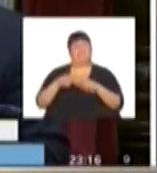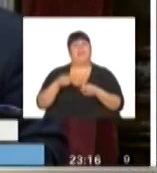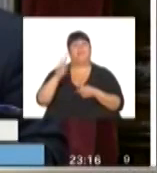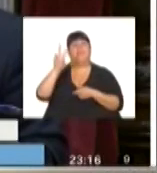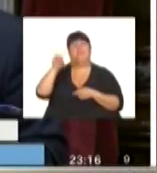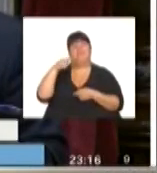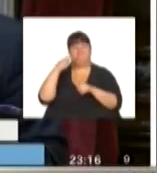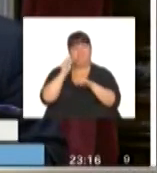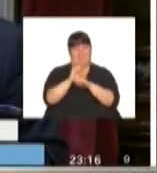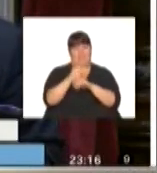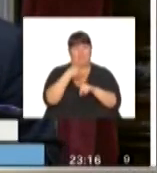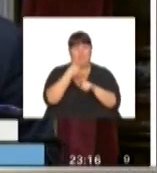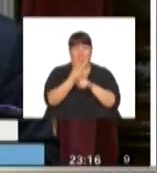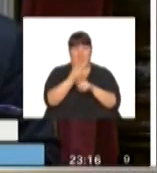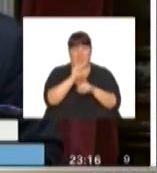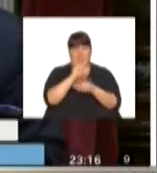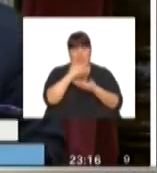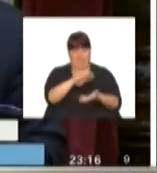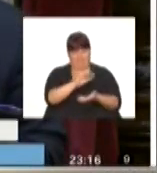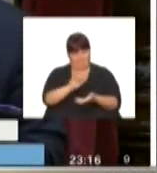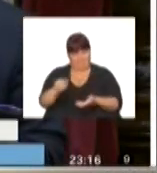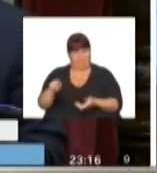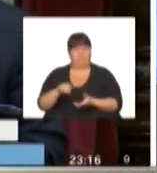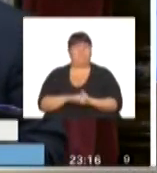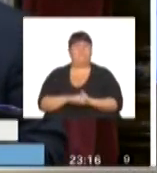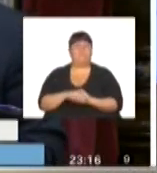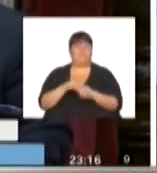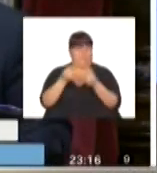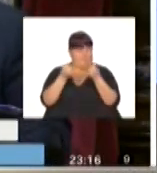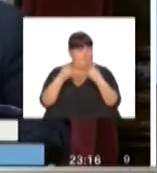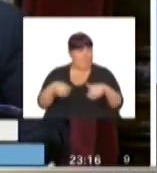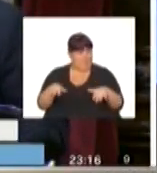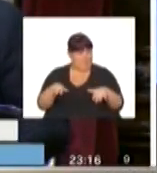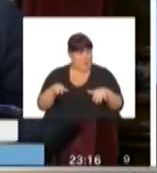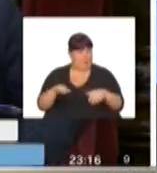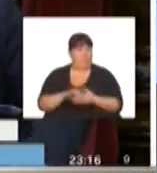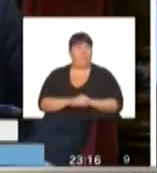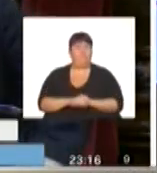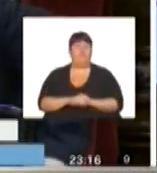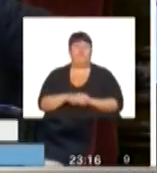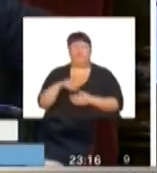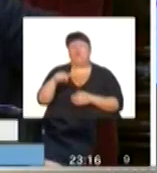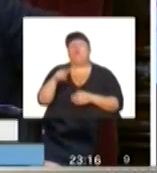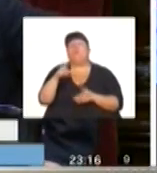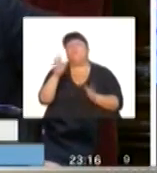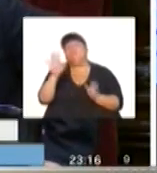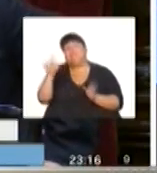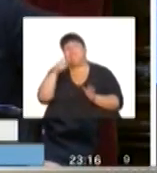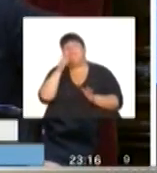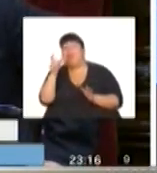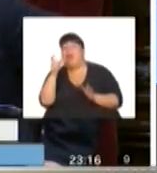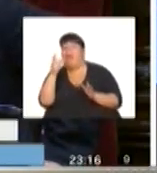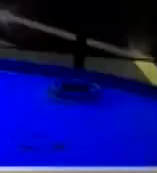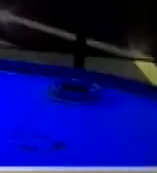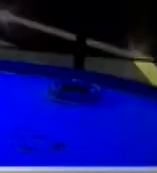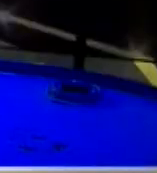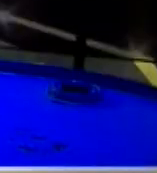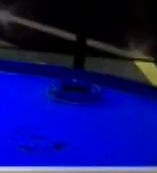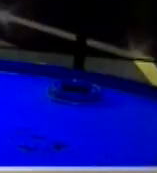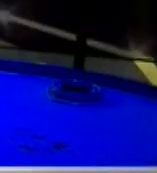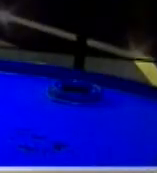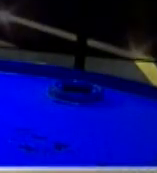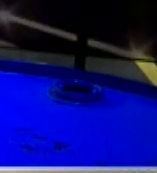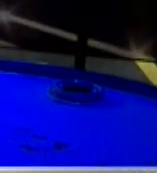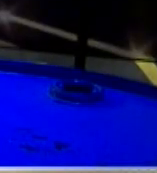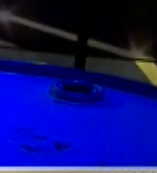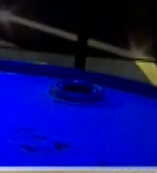tomamos al Grupo Clarín como lo que verdaderamente es, un sujeto protagónico inevitable para interpretar